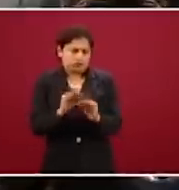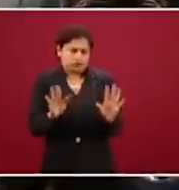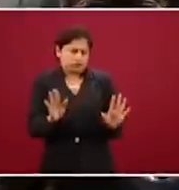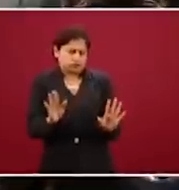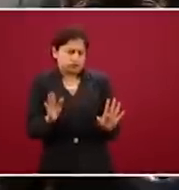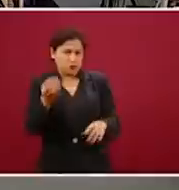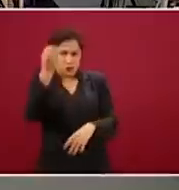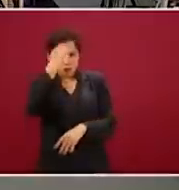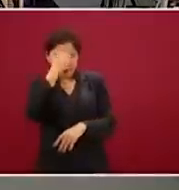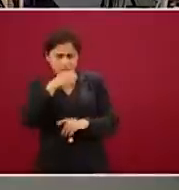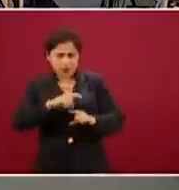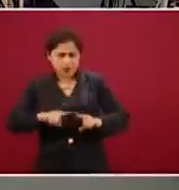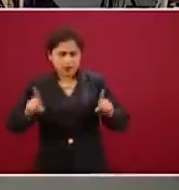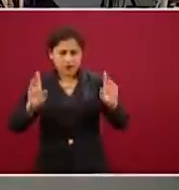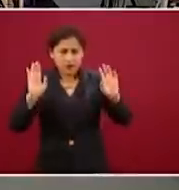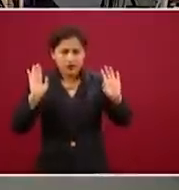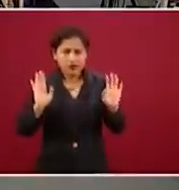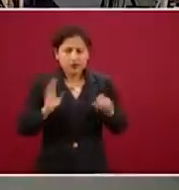Sobre la rifa.